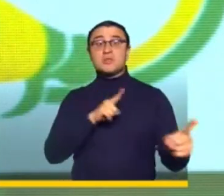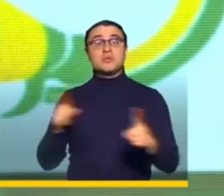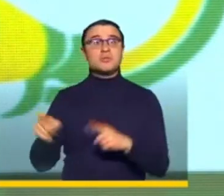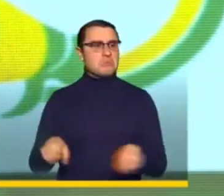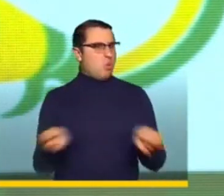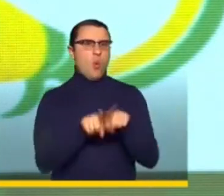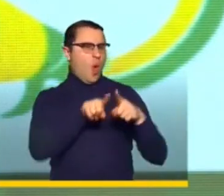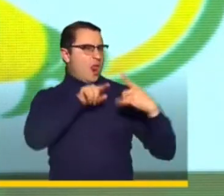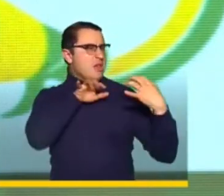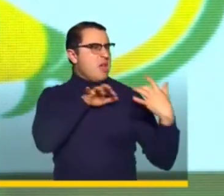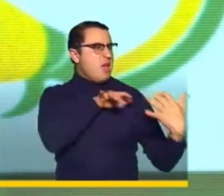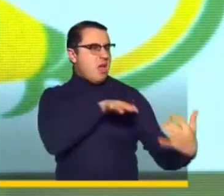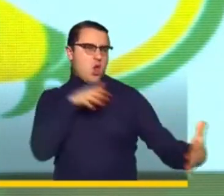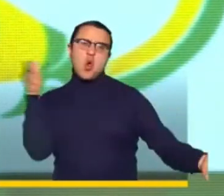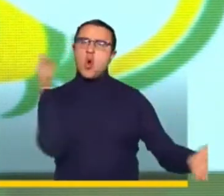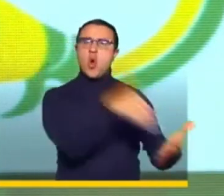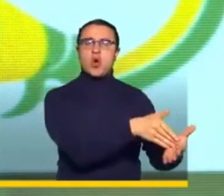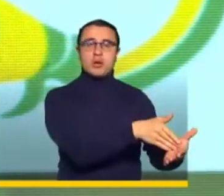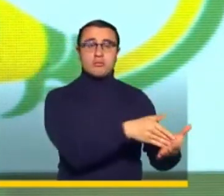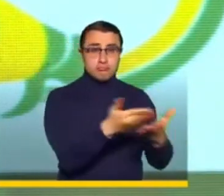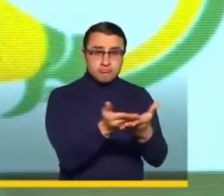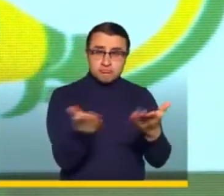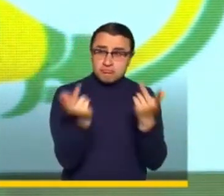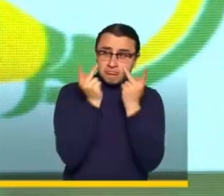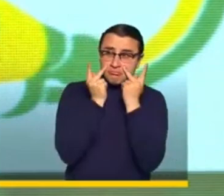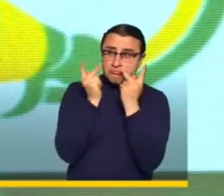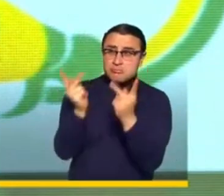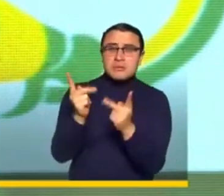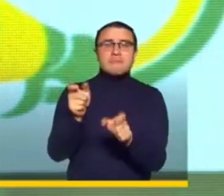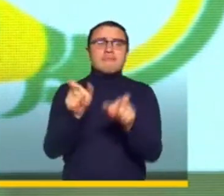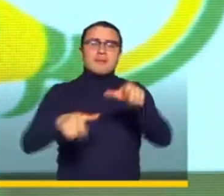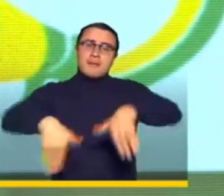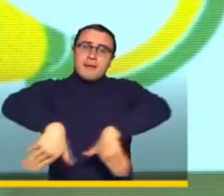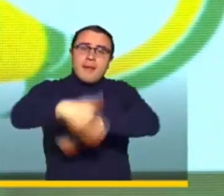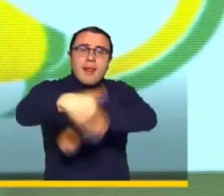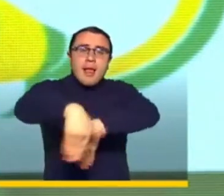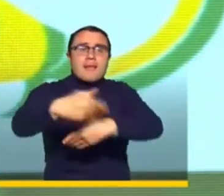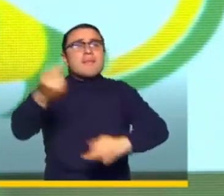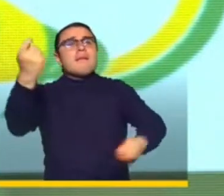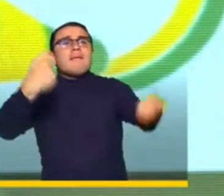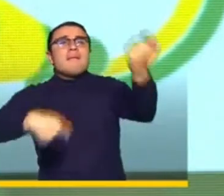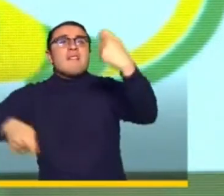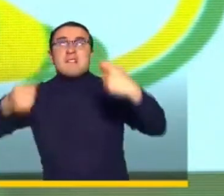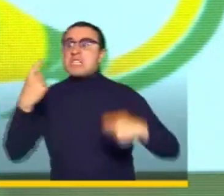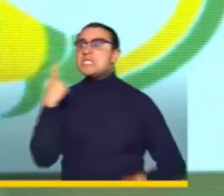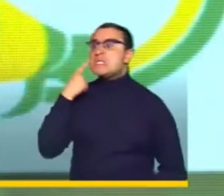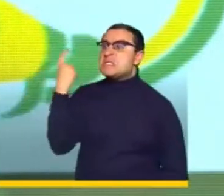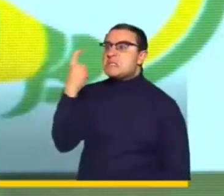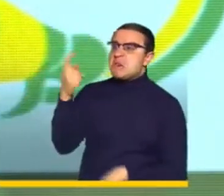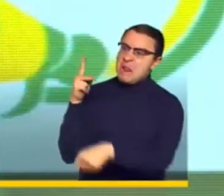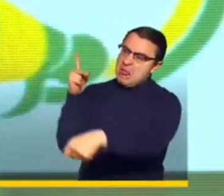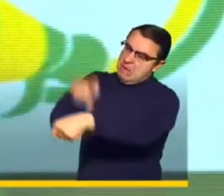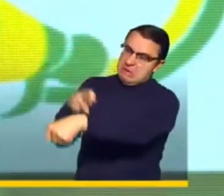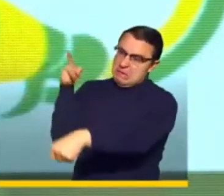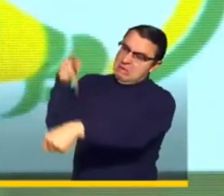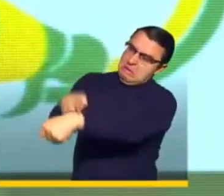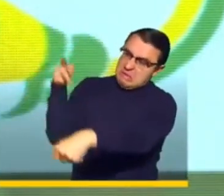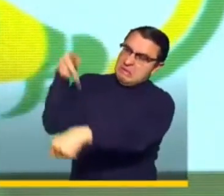guerra. Ustedes vieron cómo perseguían vendedores ambulantes por las calles, una y